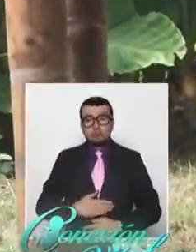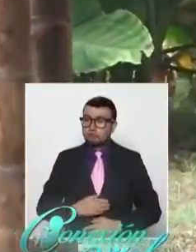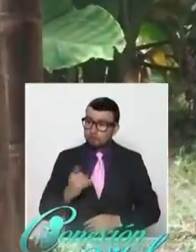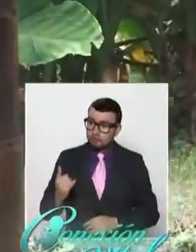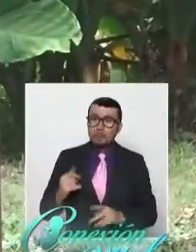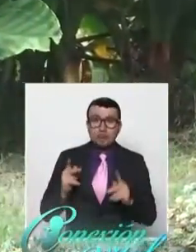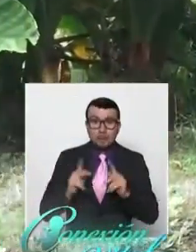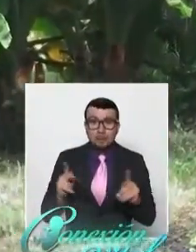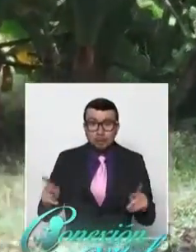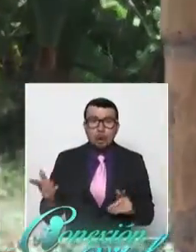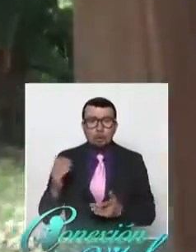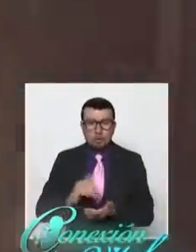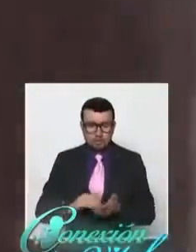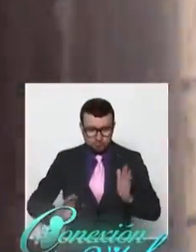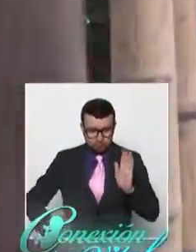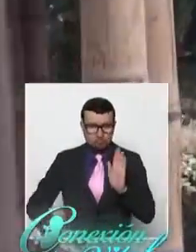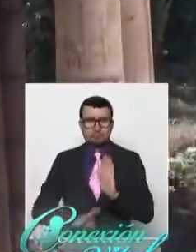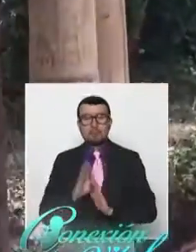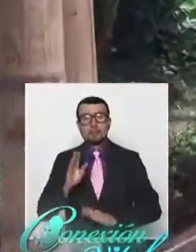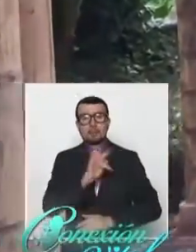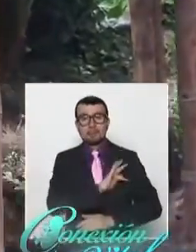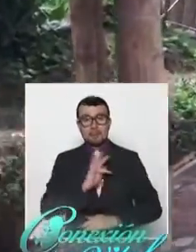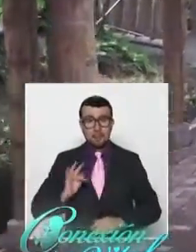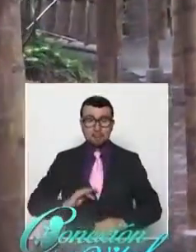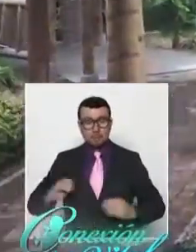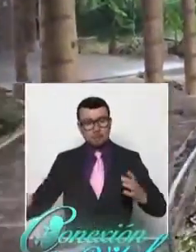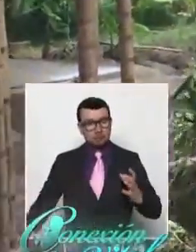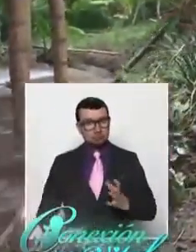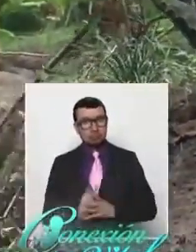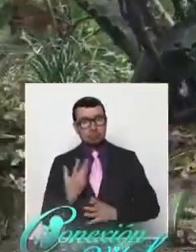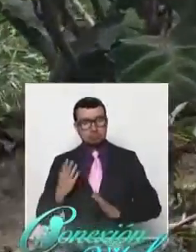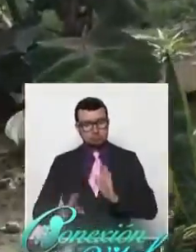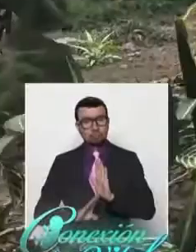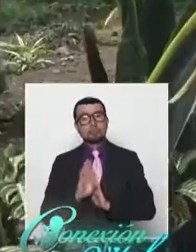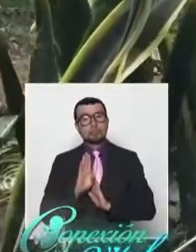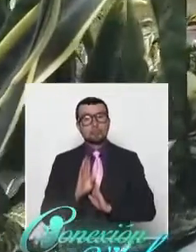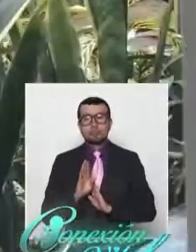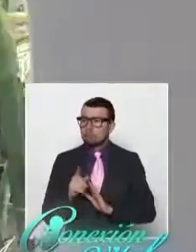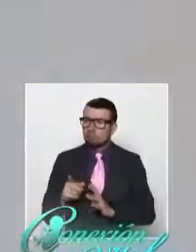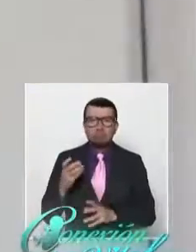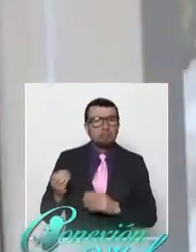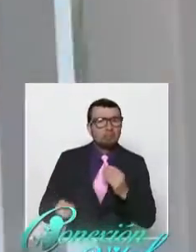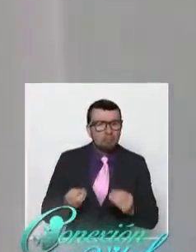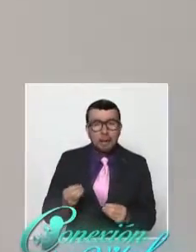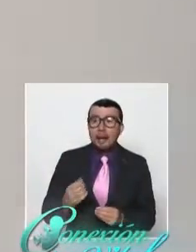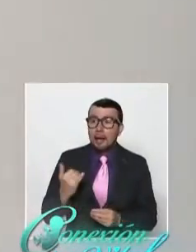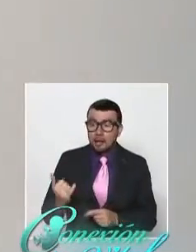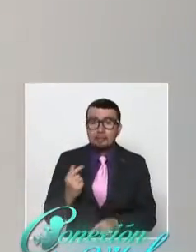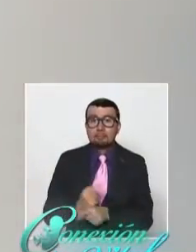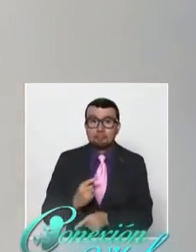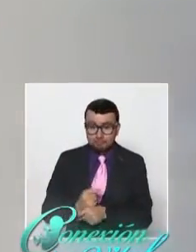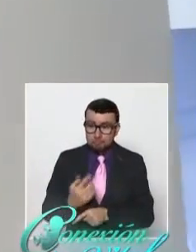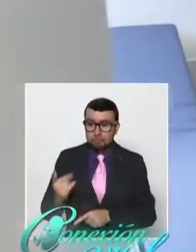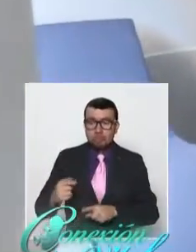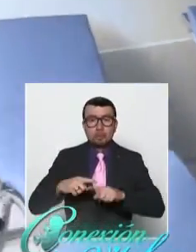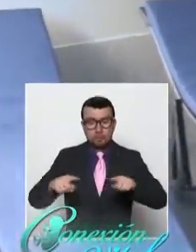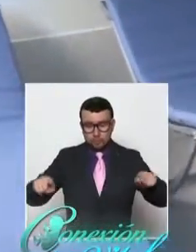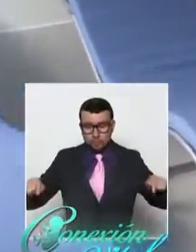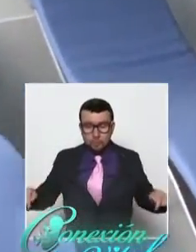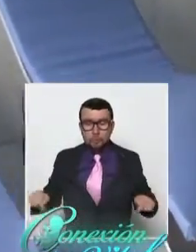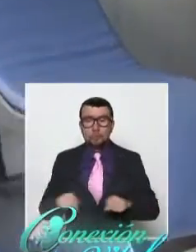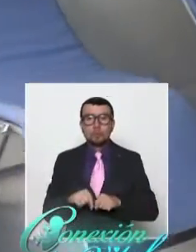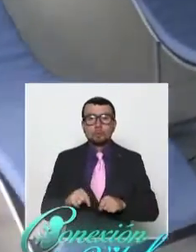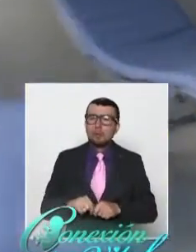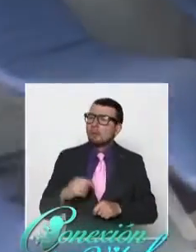terapias de renacimiento. En las terapias de renacimiento nosotros entramos a este ambiente y